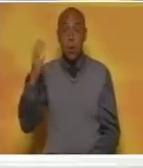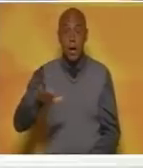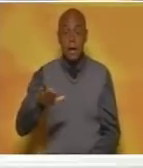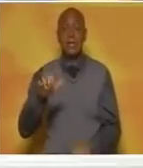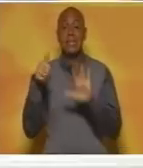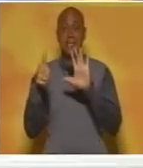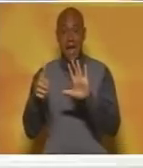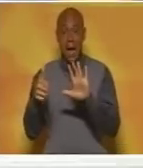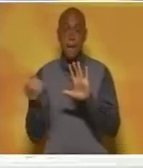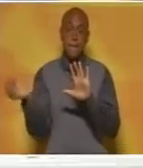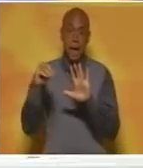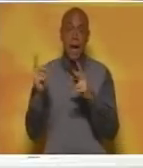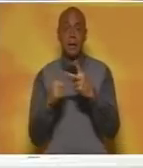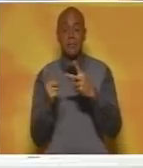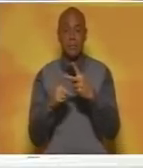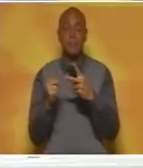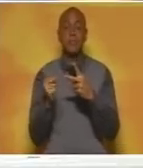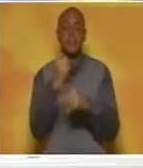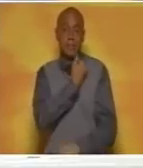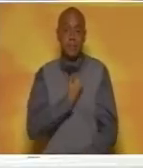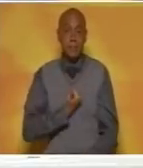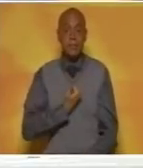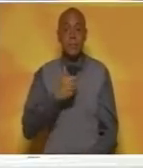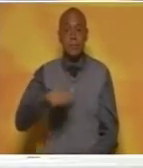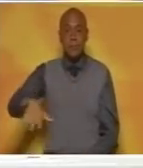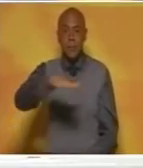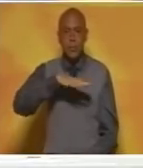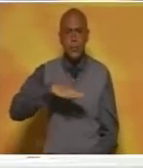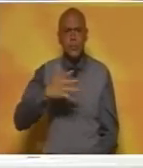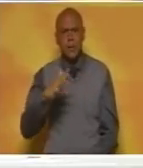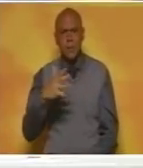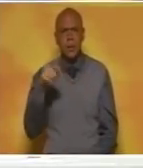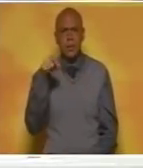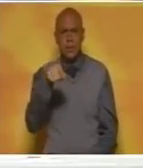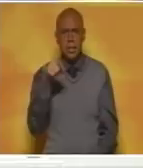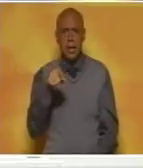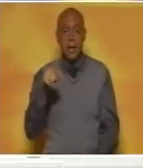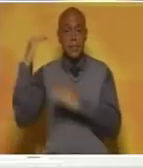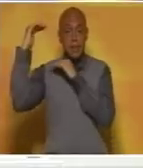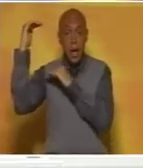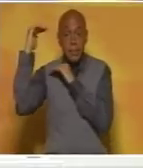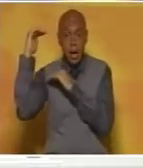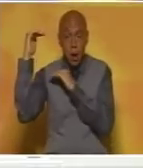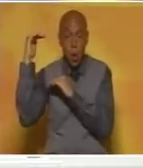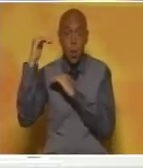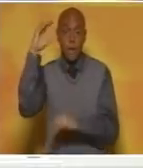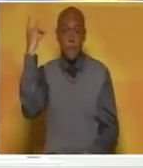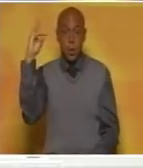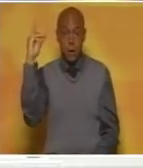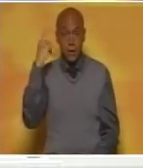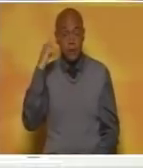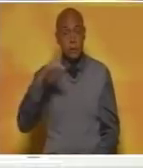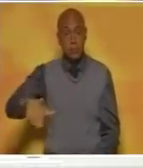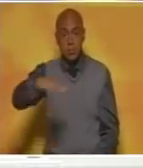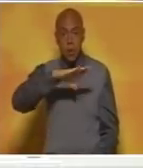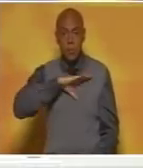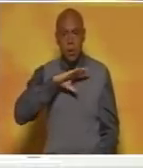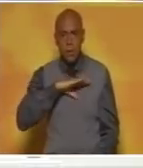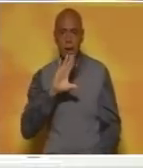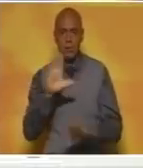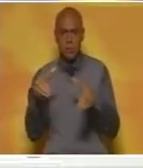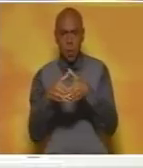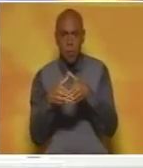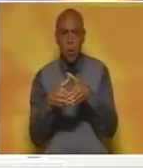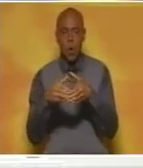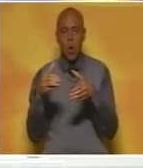seis resultaron heridas en un enfrentamiento registrado este miércoles en el departamento de Santa Cruz entre partidarios y detractores del presidente Evo